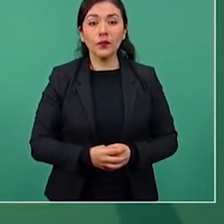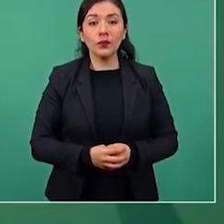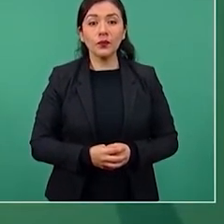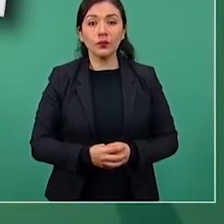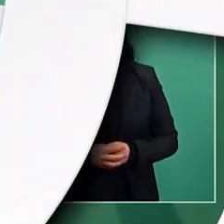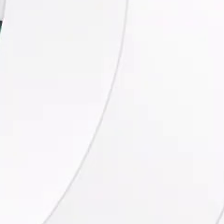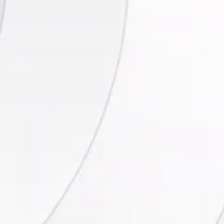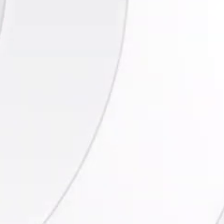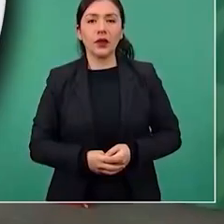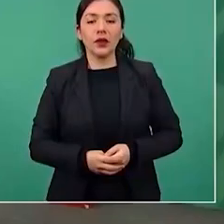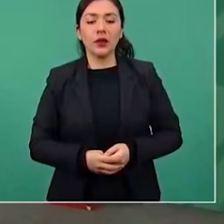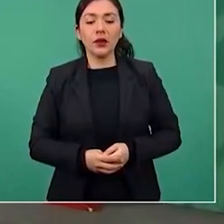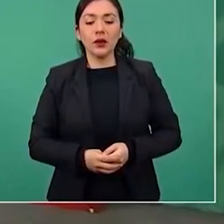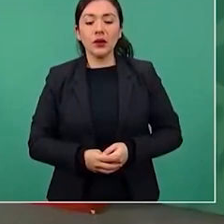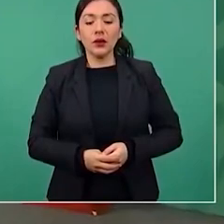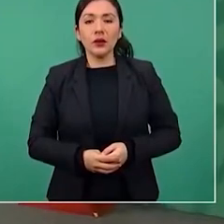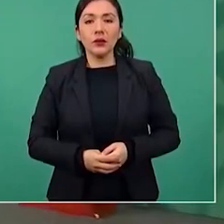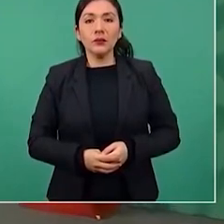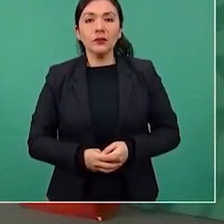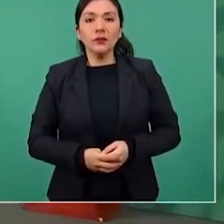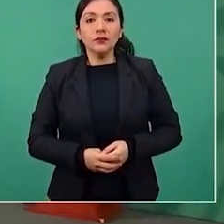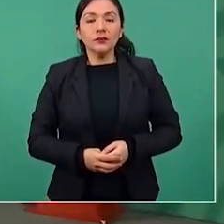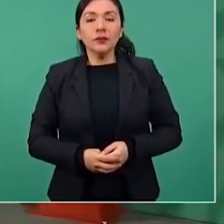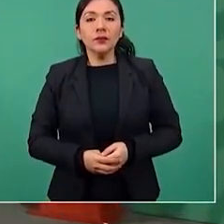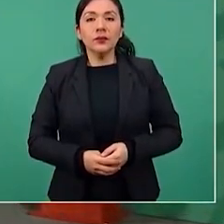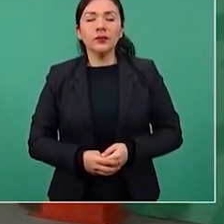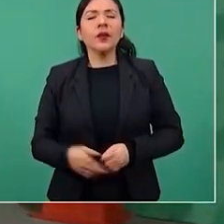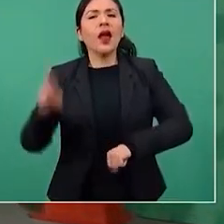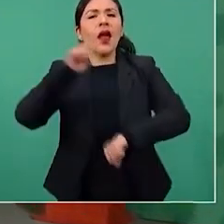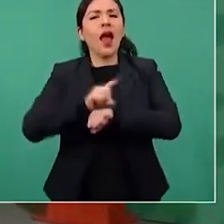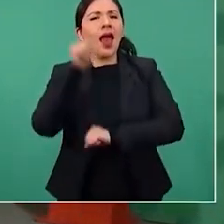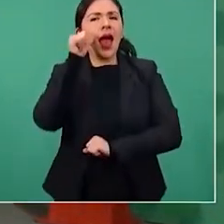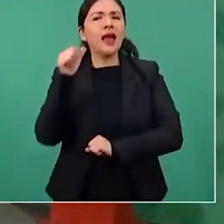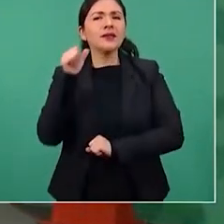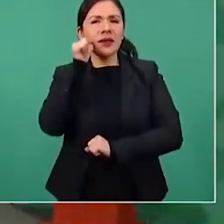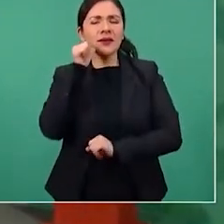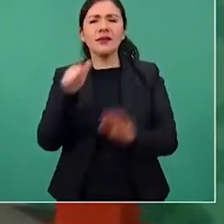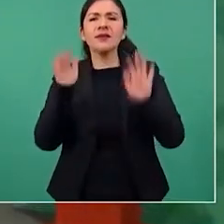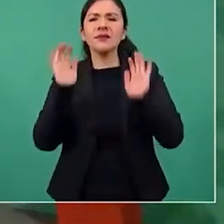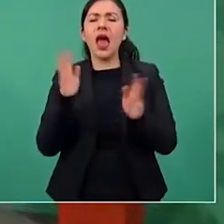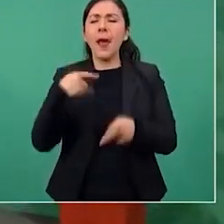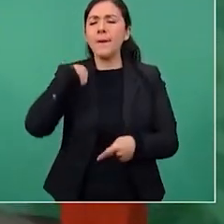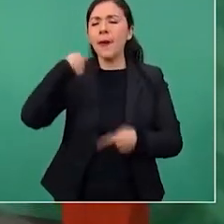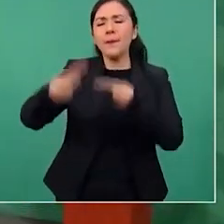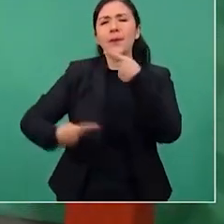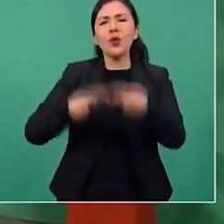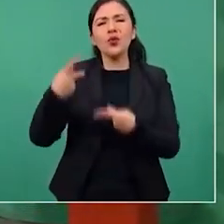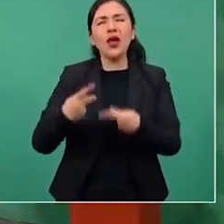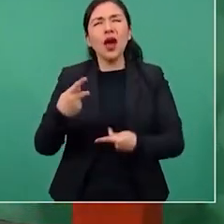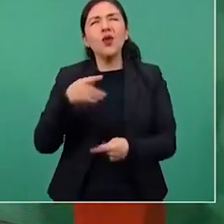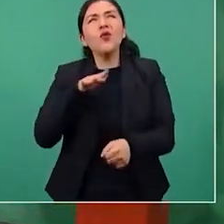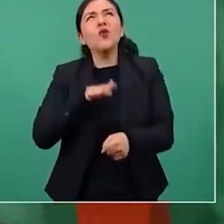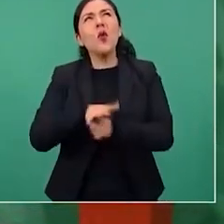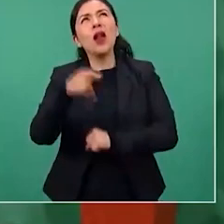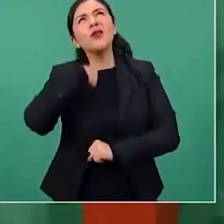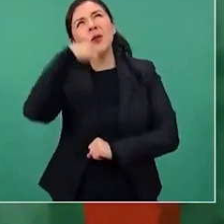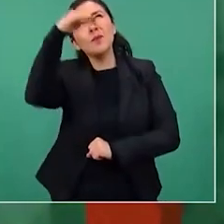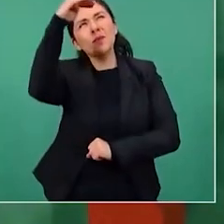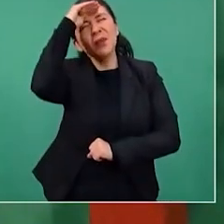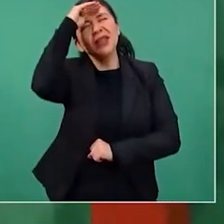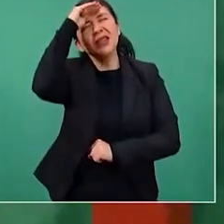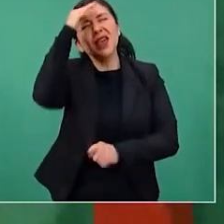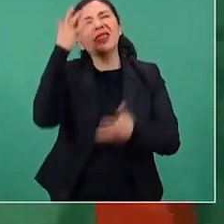En total. Ayer me preguntaban sobre los deseos para el